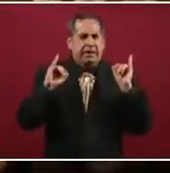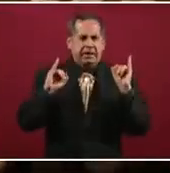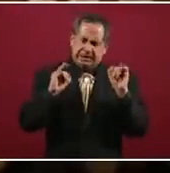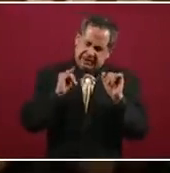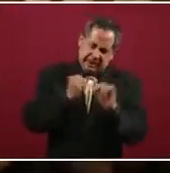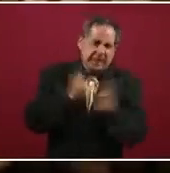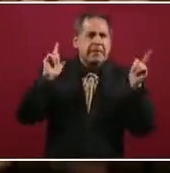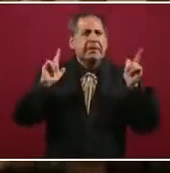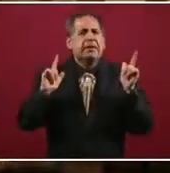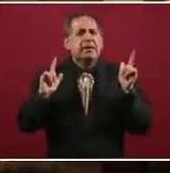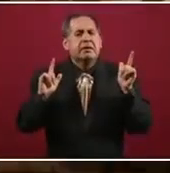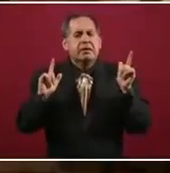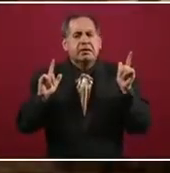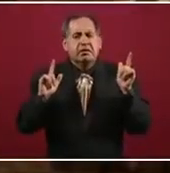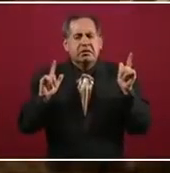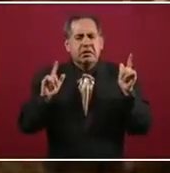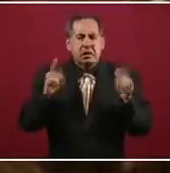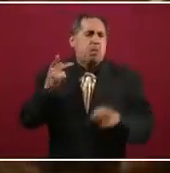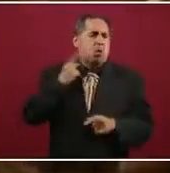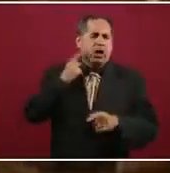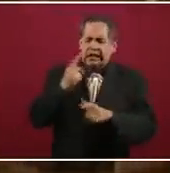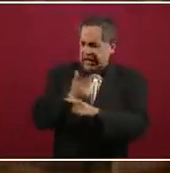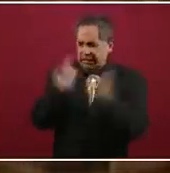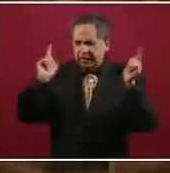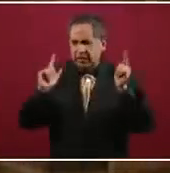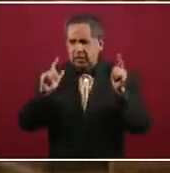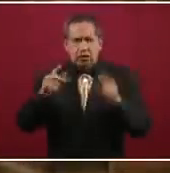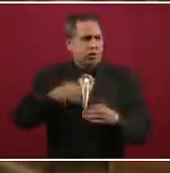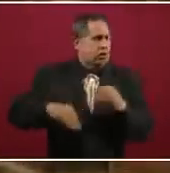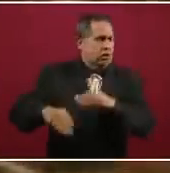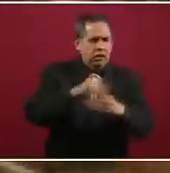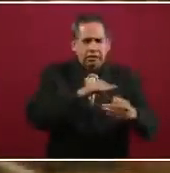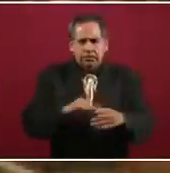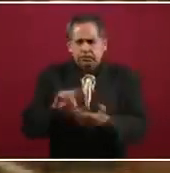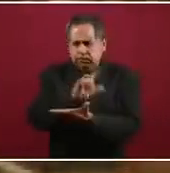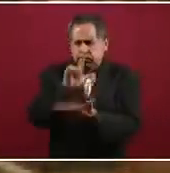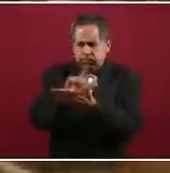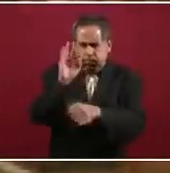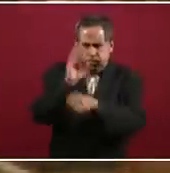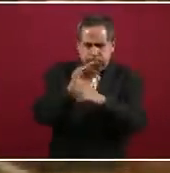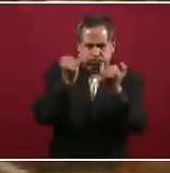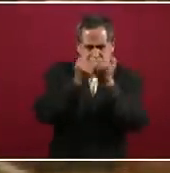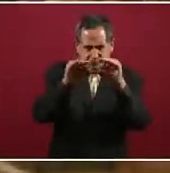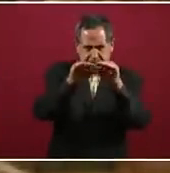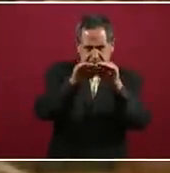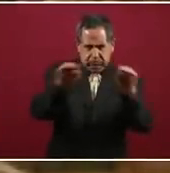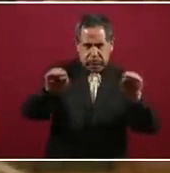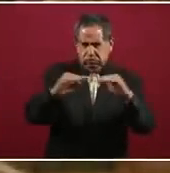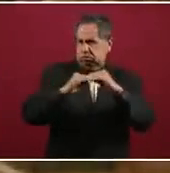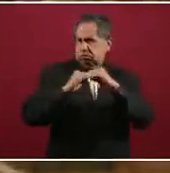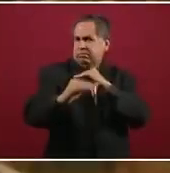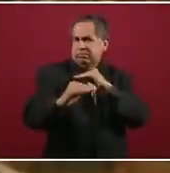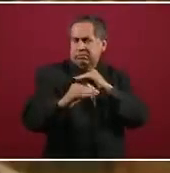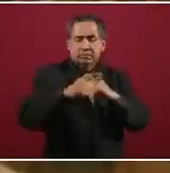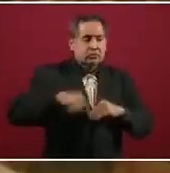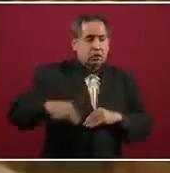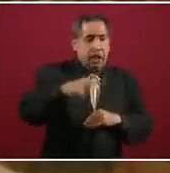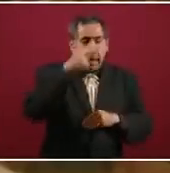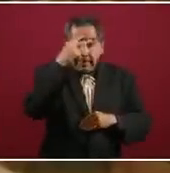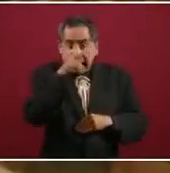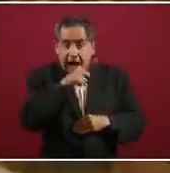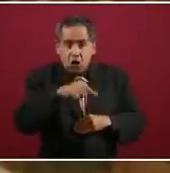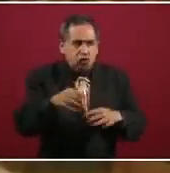independencia, libertad política e igualdad ante la ley, y la enseñanza de que cuando los mexicanos